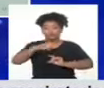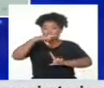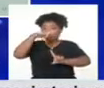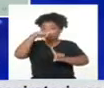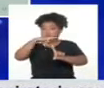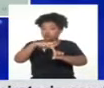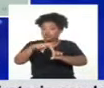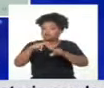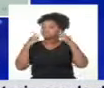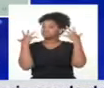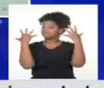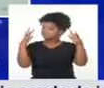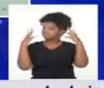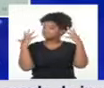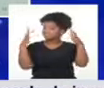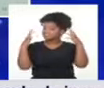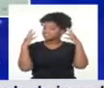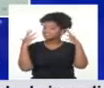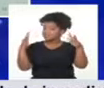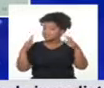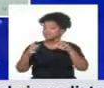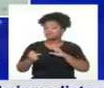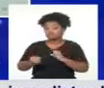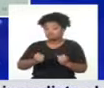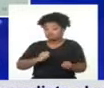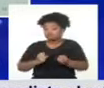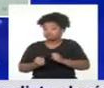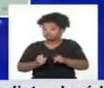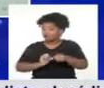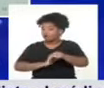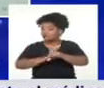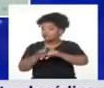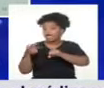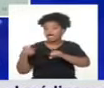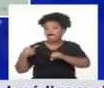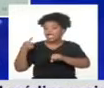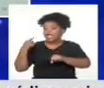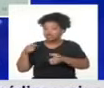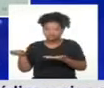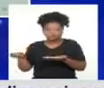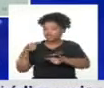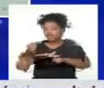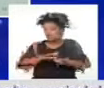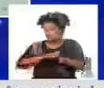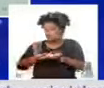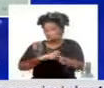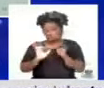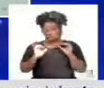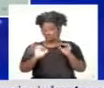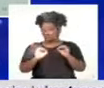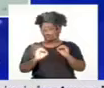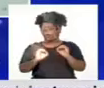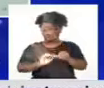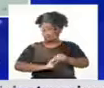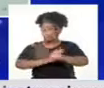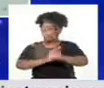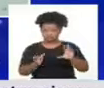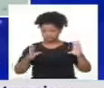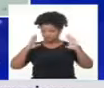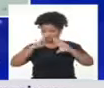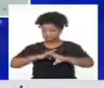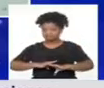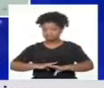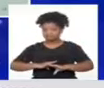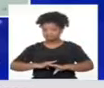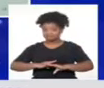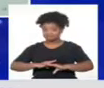felicidades, con control de la pandemia, ayer no diagnostica casos de COVID-19 y reitero,